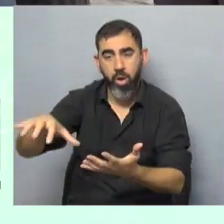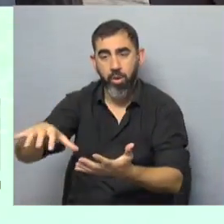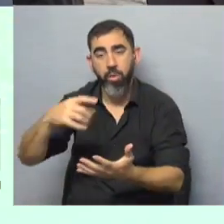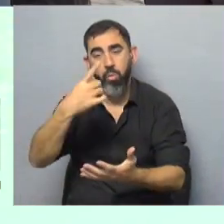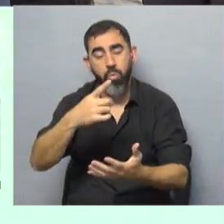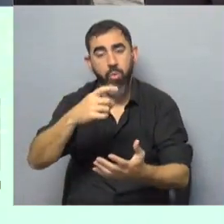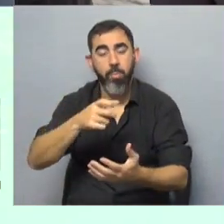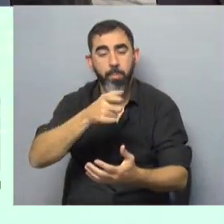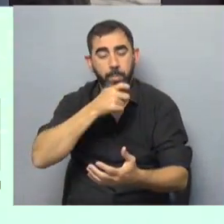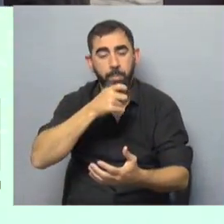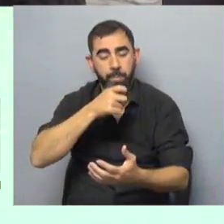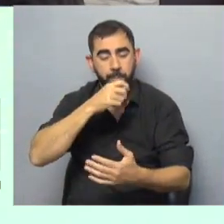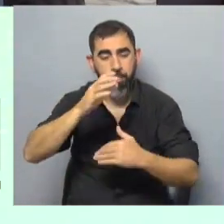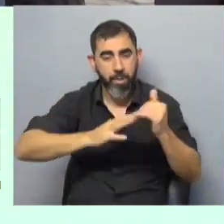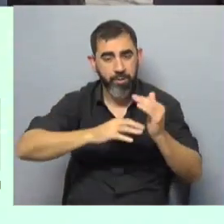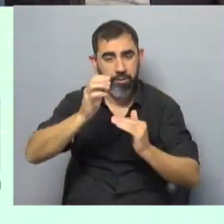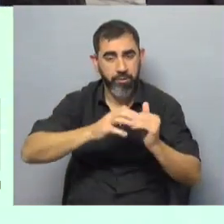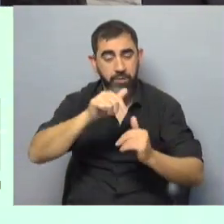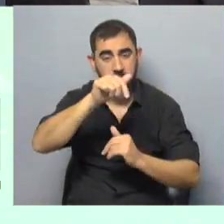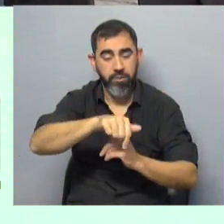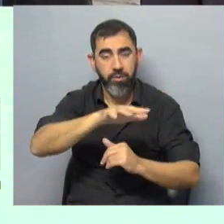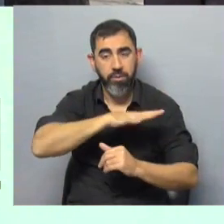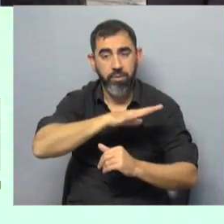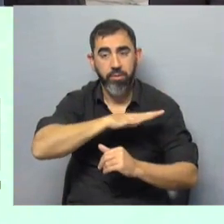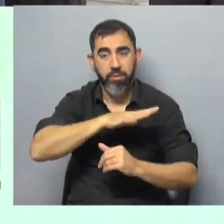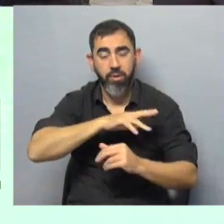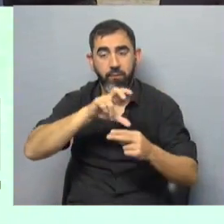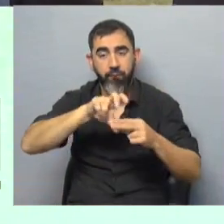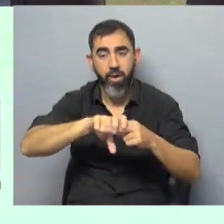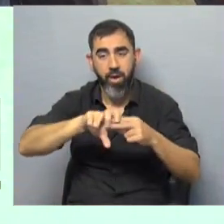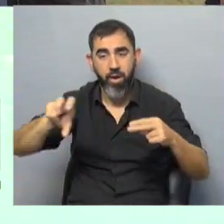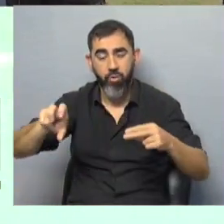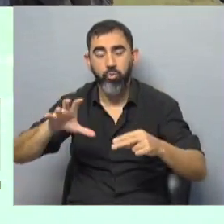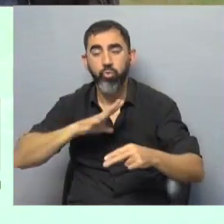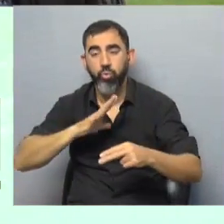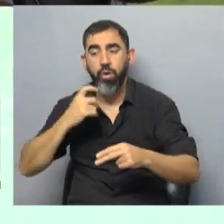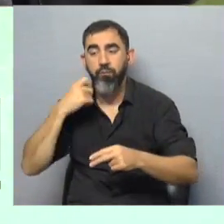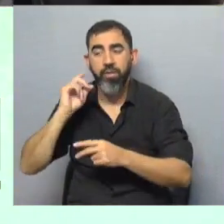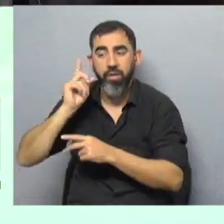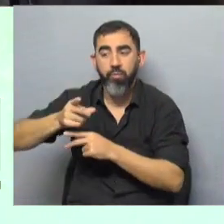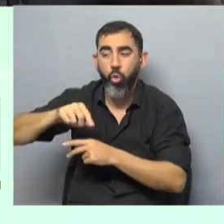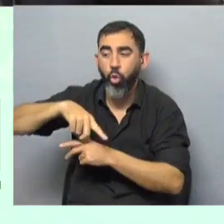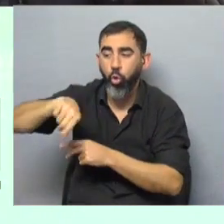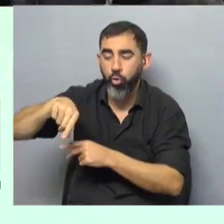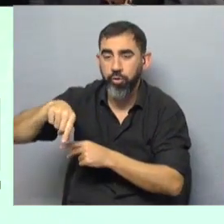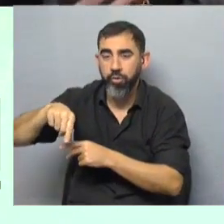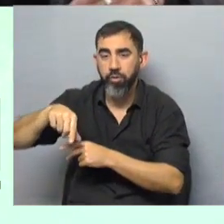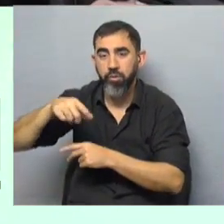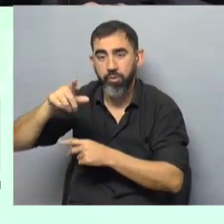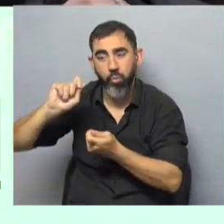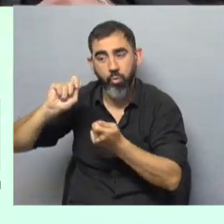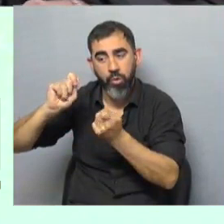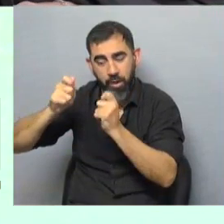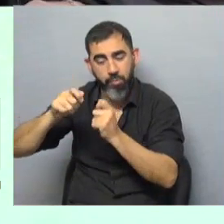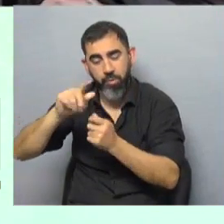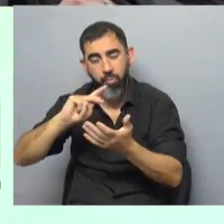antes, pavimentada, que allí es donde se van a ubicar bancos, que todavía no está definido del todo dónde van a estar, porque eso fue uno de los cambios que nos